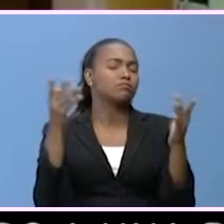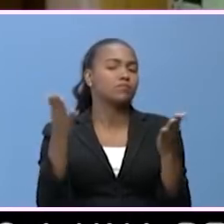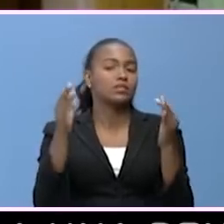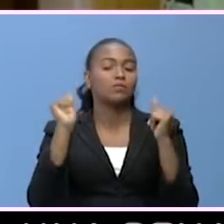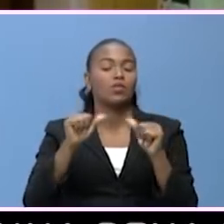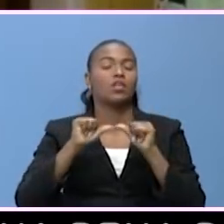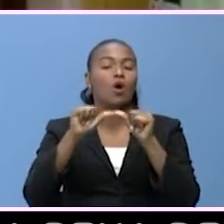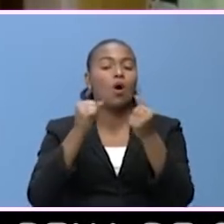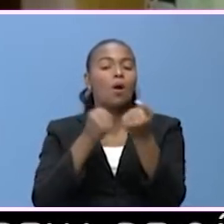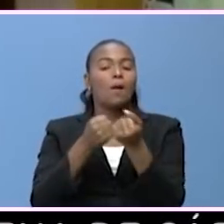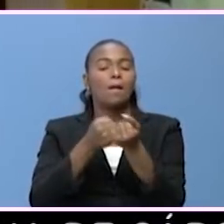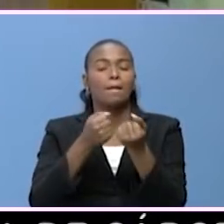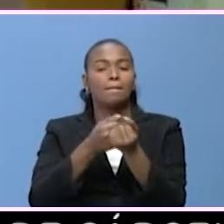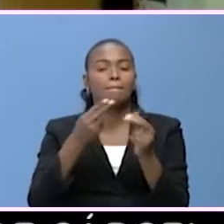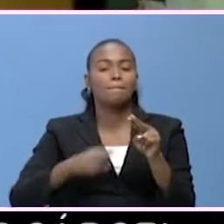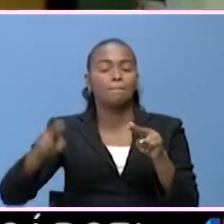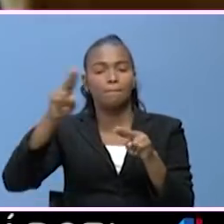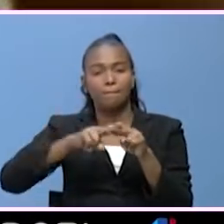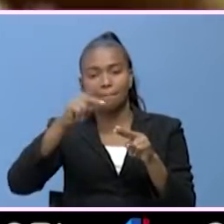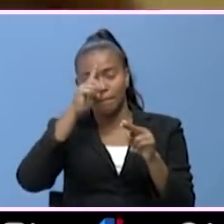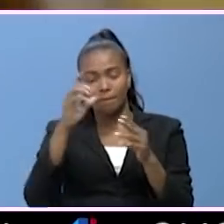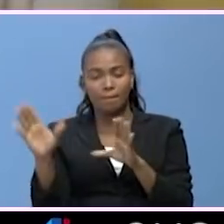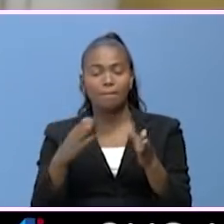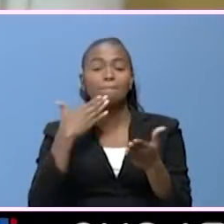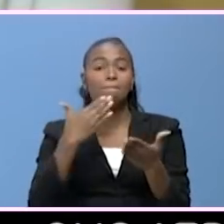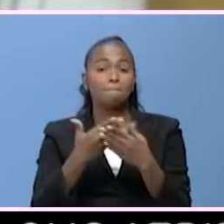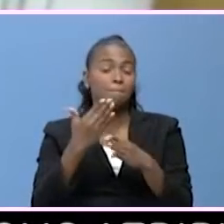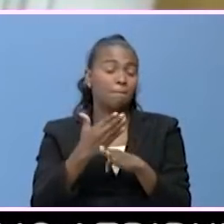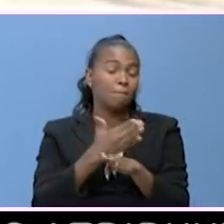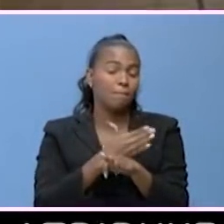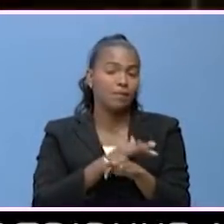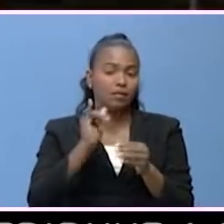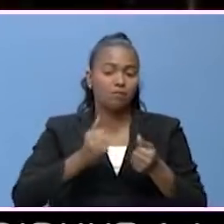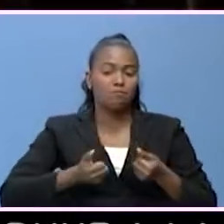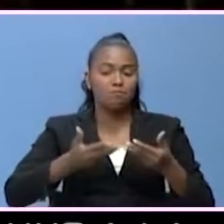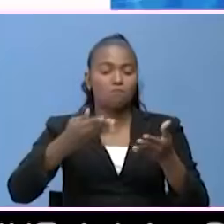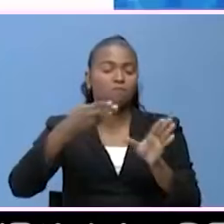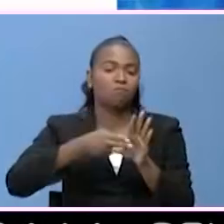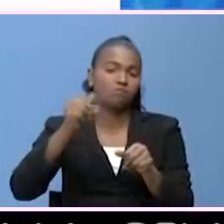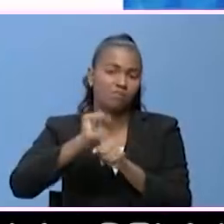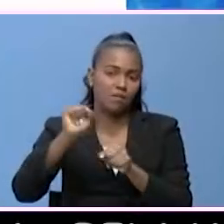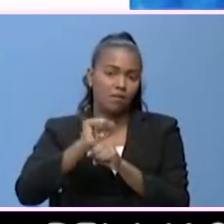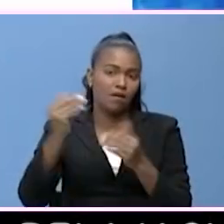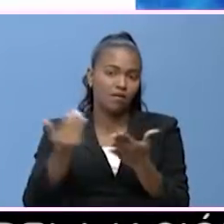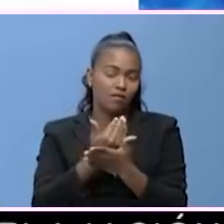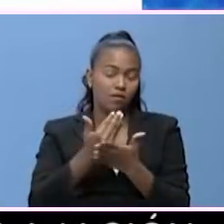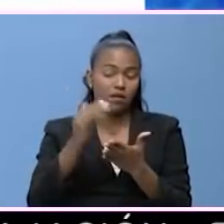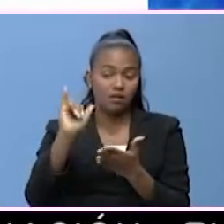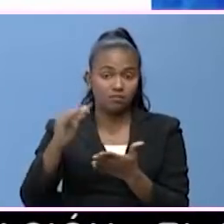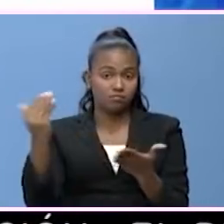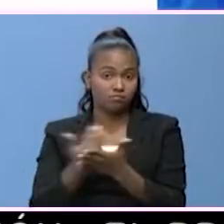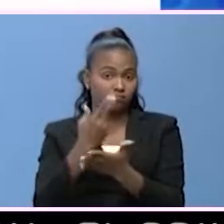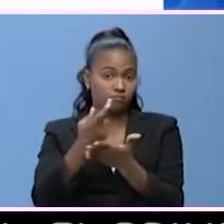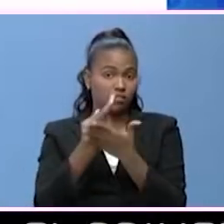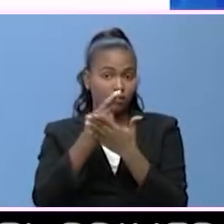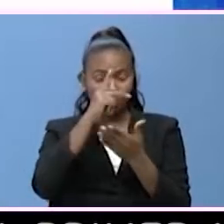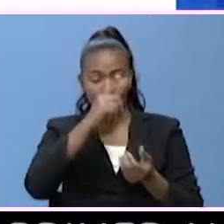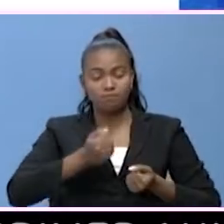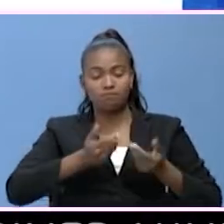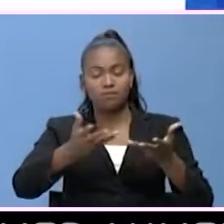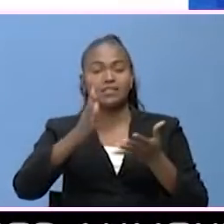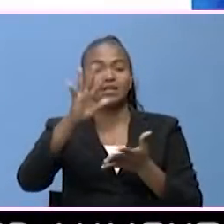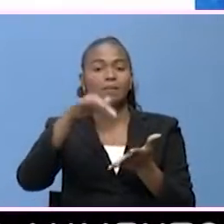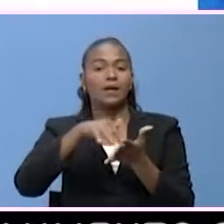de continuar apoyando la dinamización de las actividades productivas y la generación de empleos. Los nuevos recursos serán distribuidos